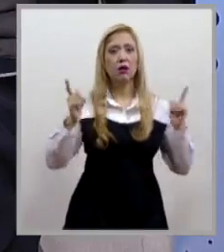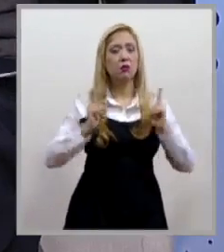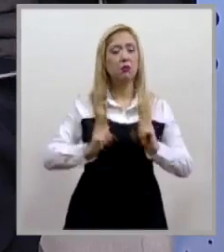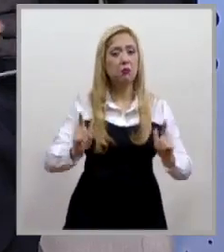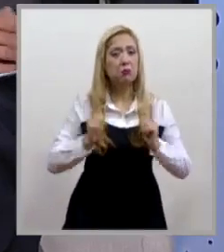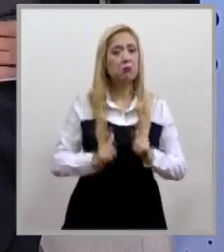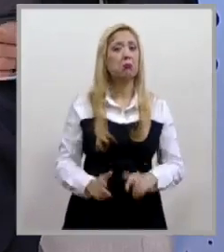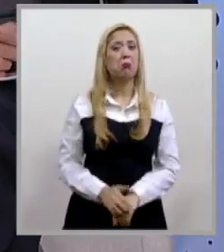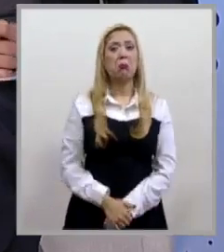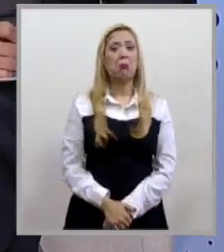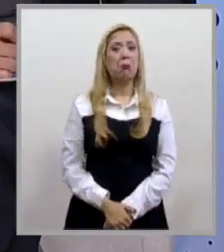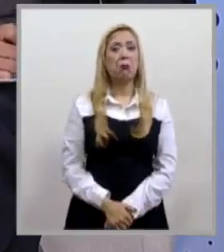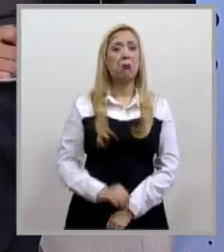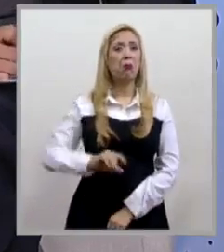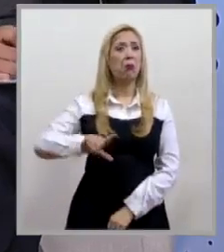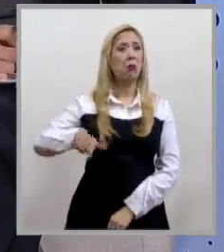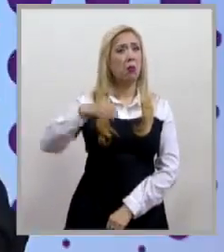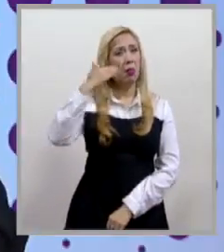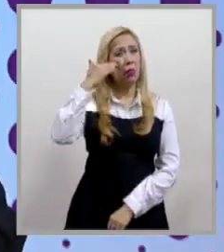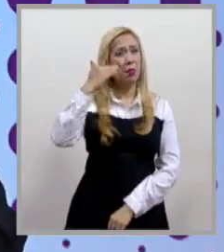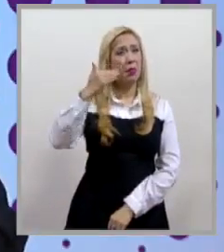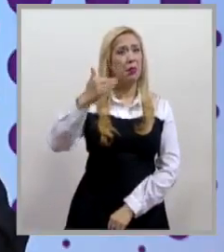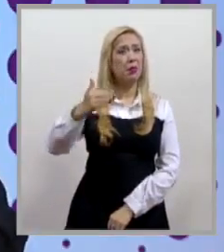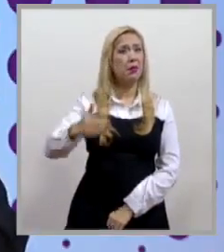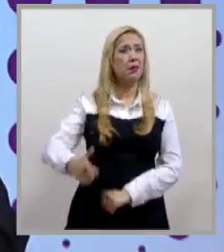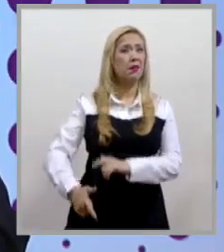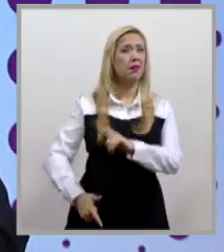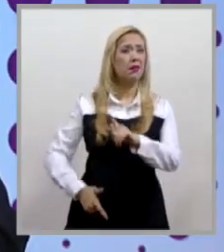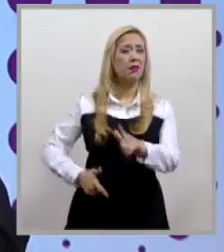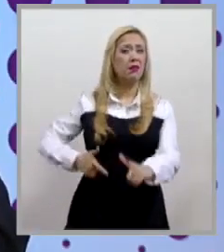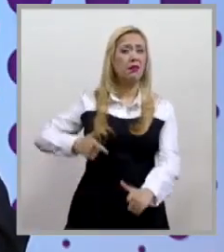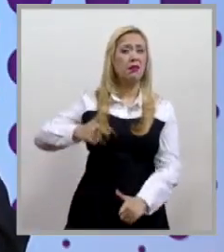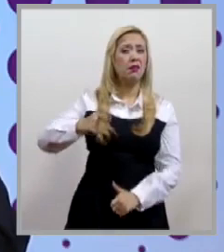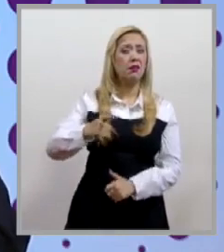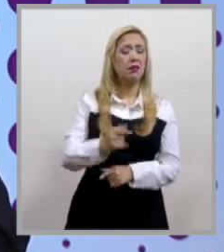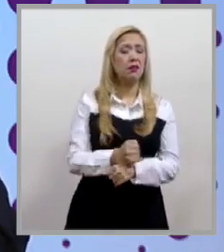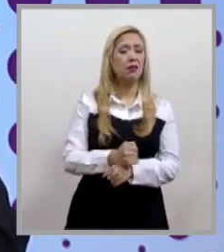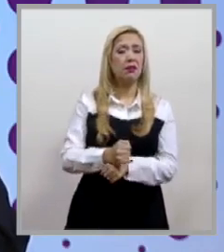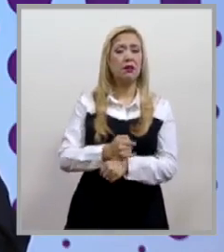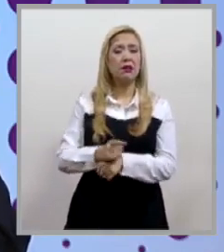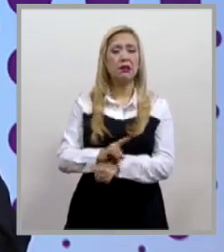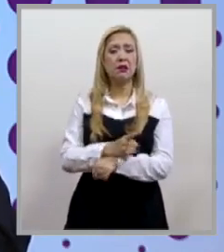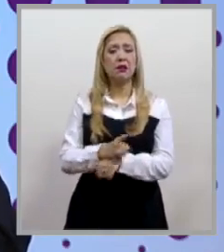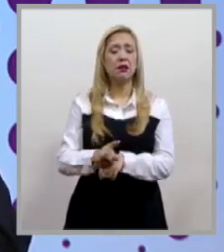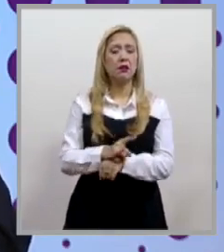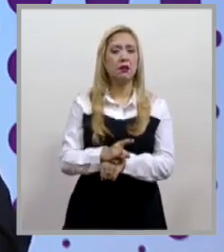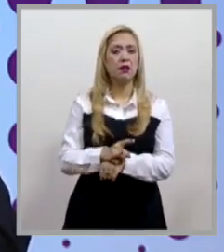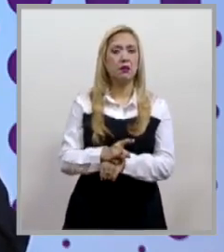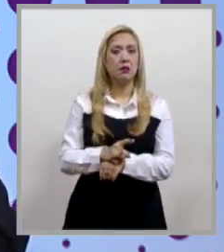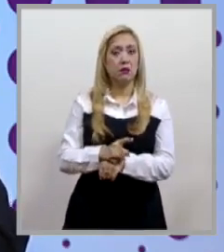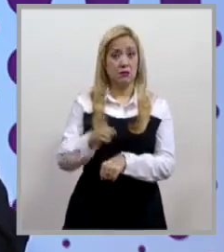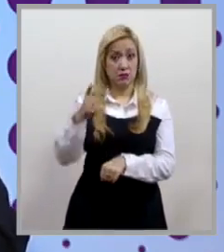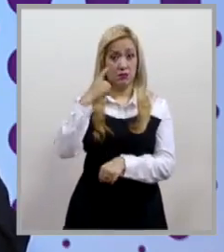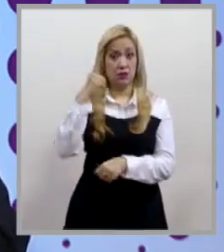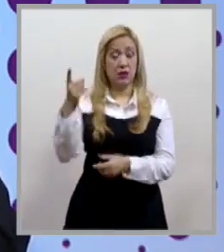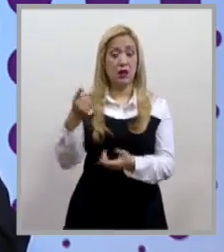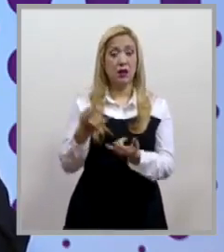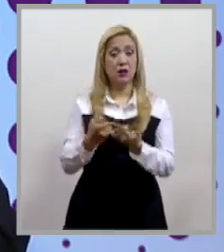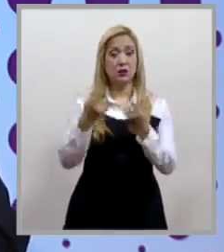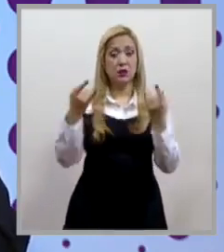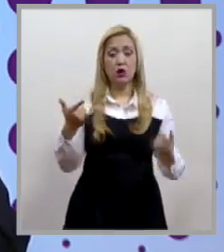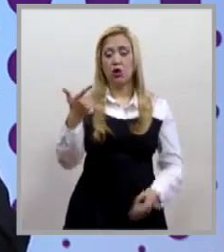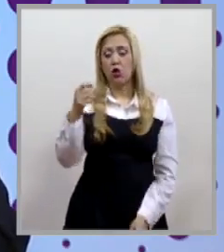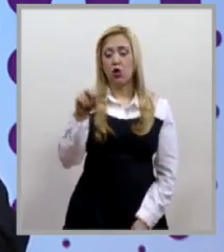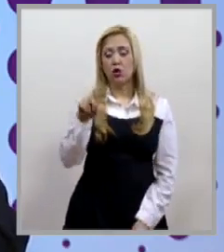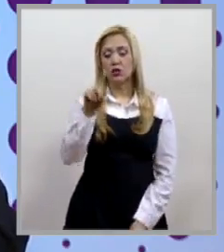y además provocan esto que se dijo de manera muy clara en la sentencia del caso González